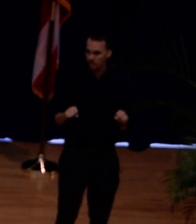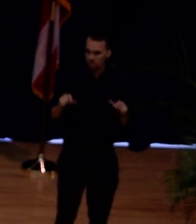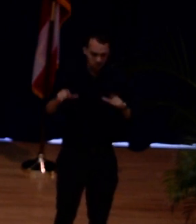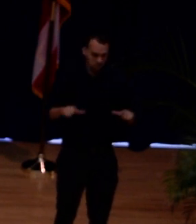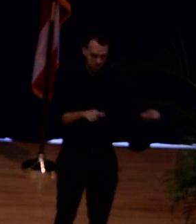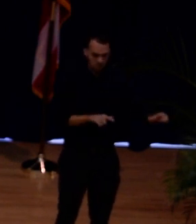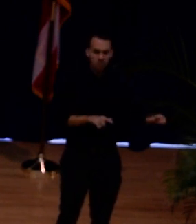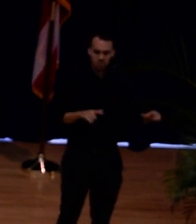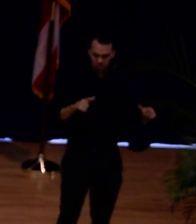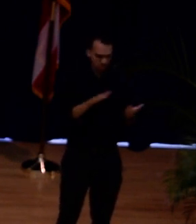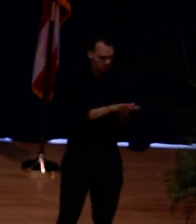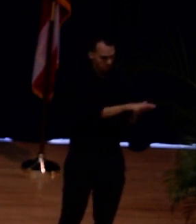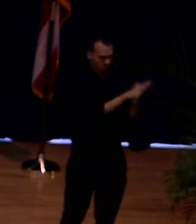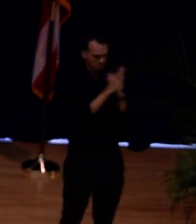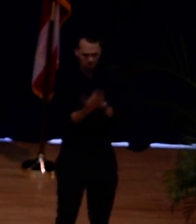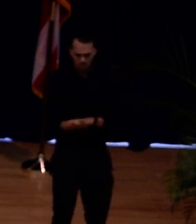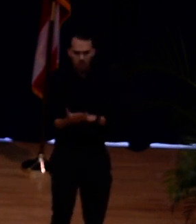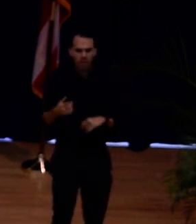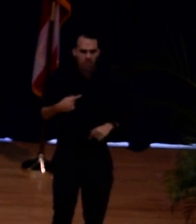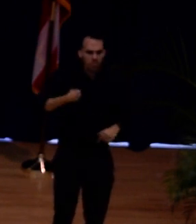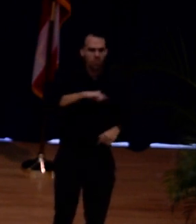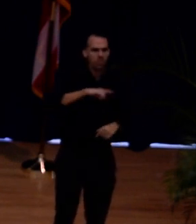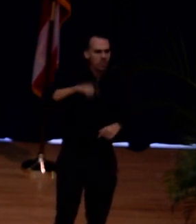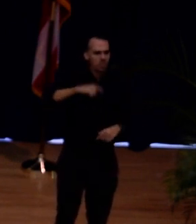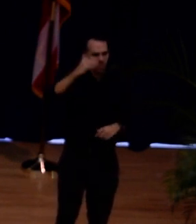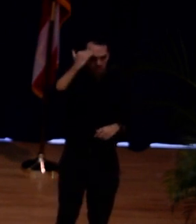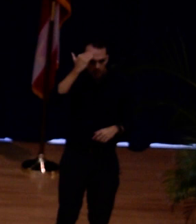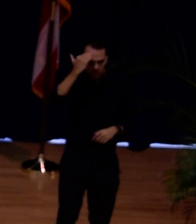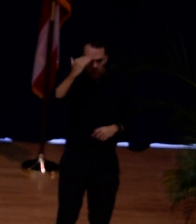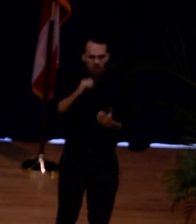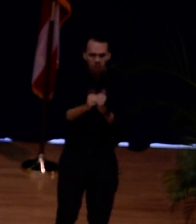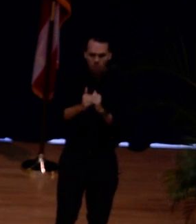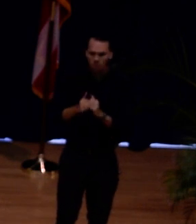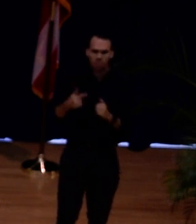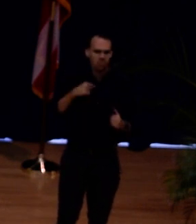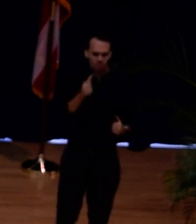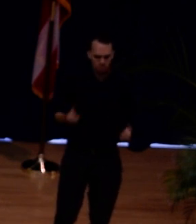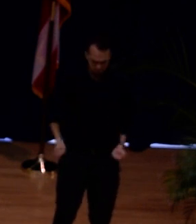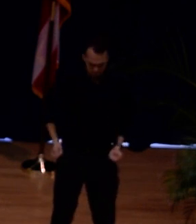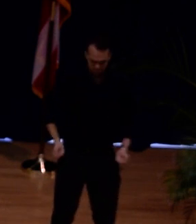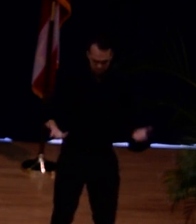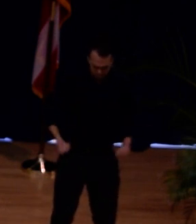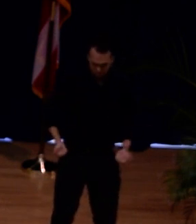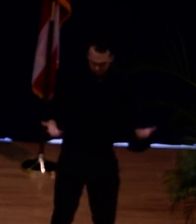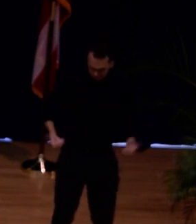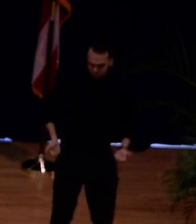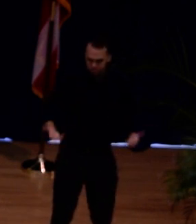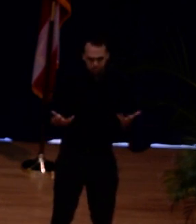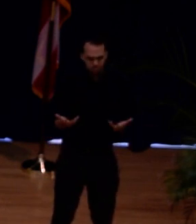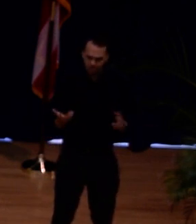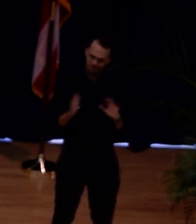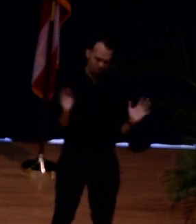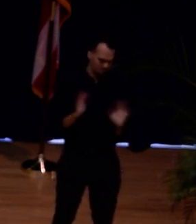transición energética, tenemos que empezar con la eficiencia energética. No queremos seguir gastando la luz como la hemos gastado, o sea, entendemos que es